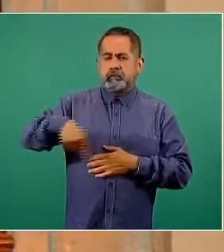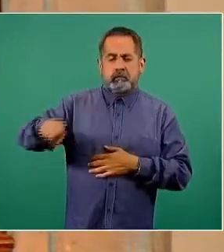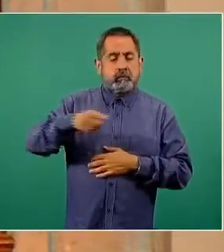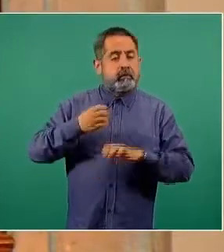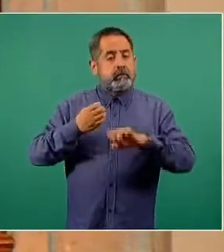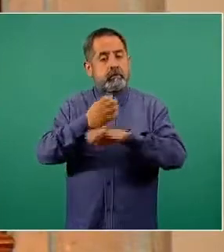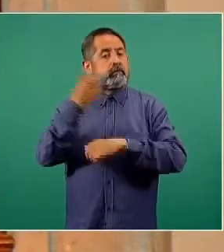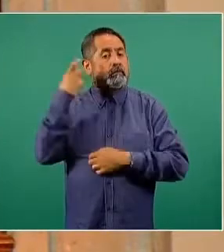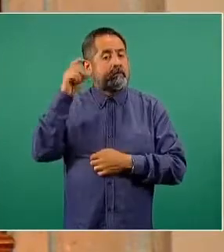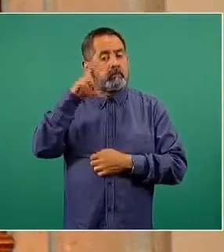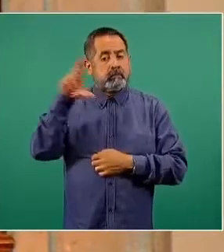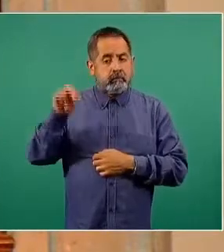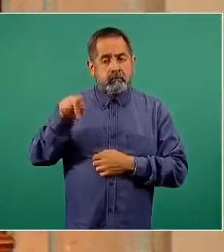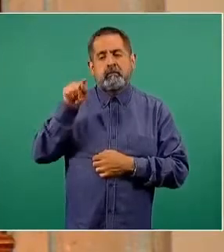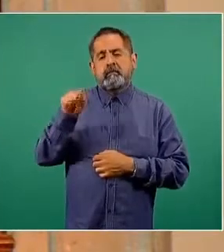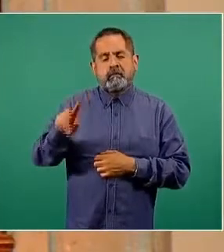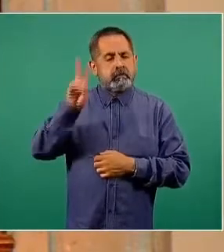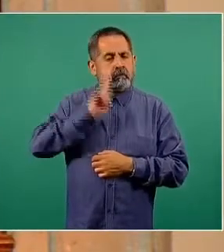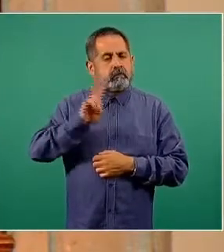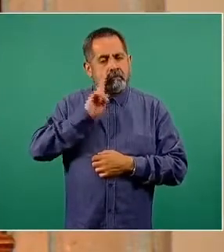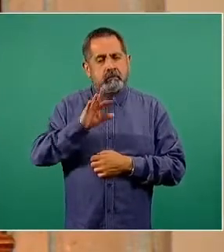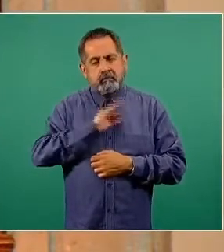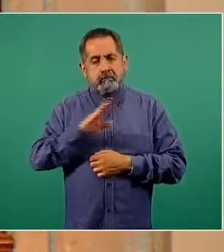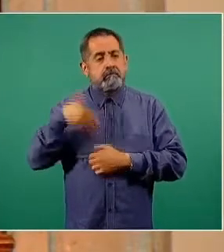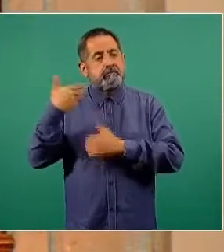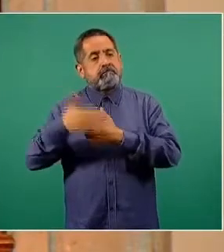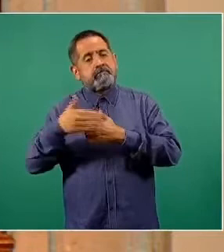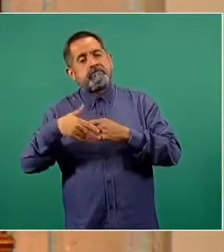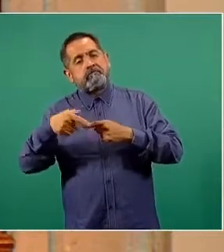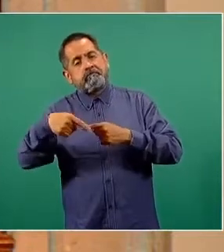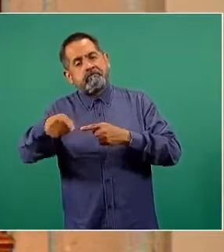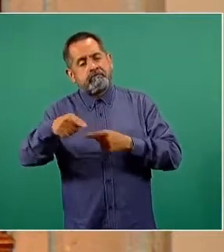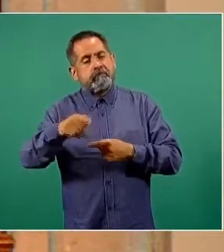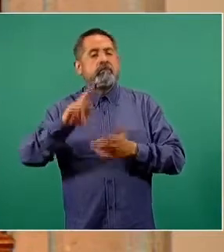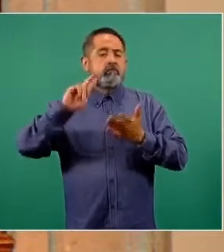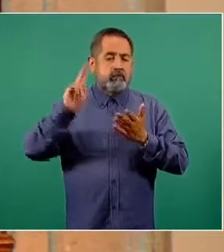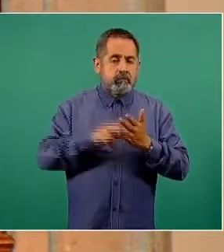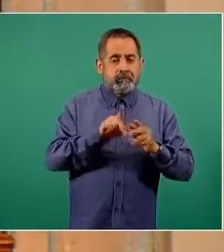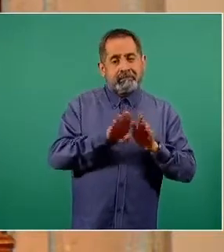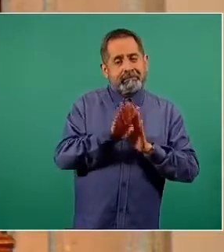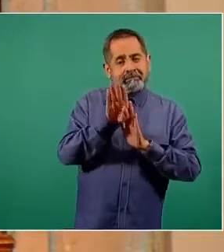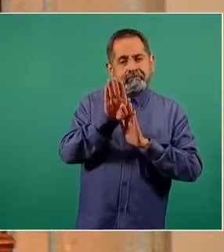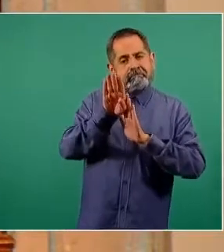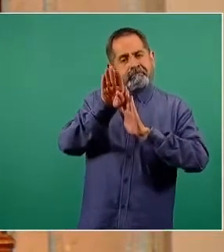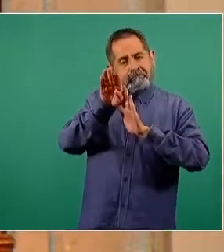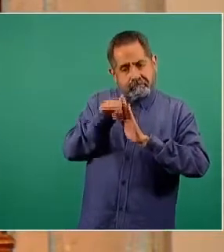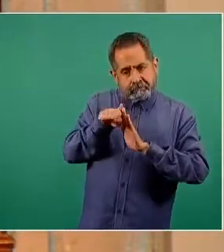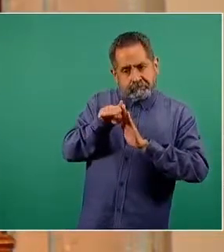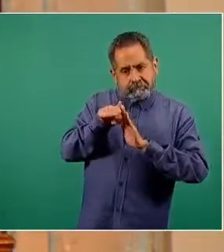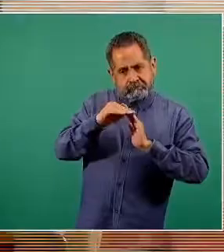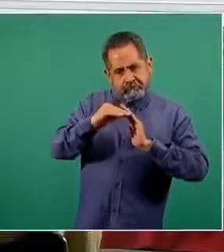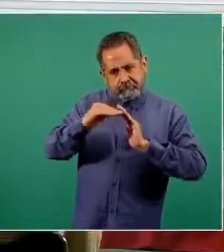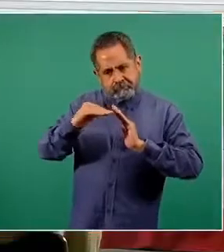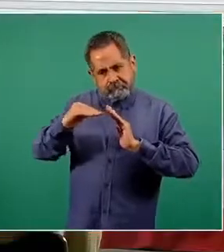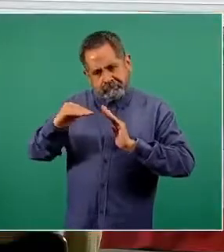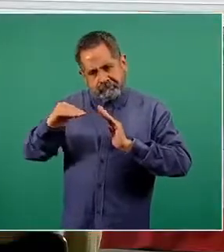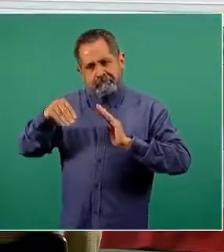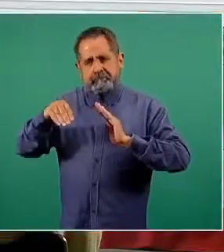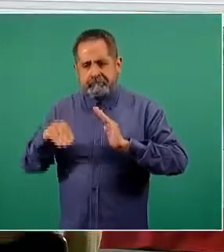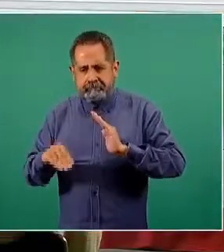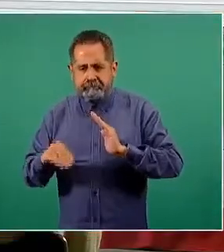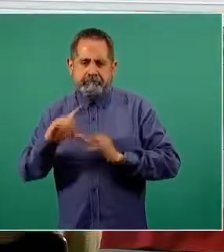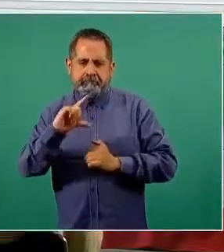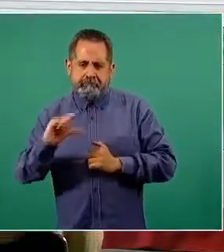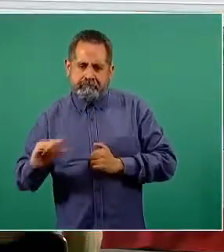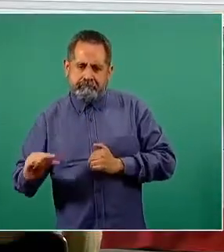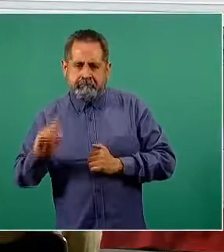estado de Quintana Roo, podamos ver en siguientes semanas una nueva meseta y potencialmente un descenso. Pero en este momento